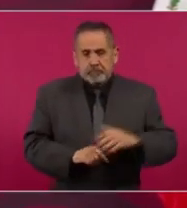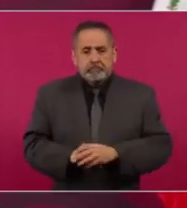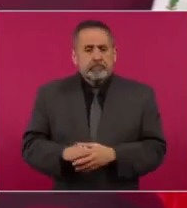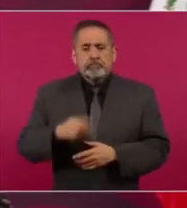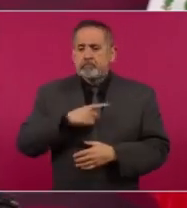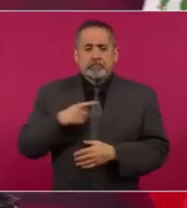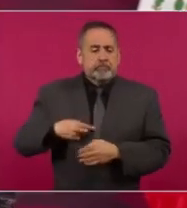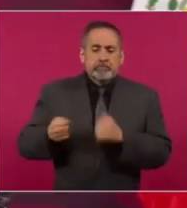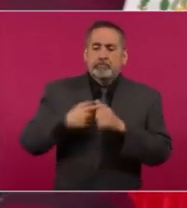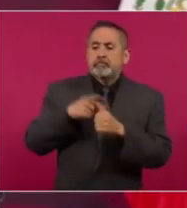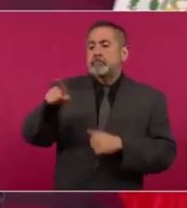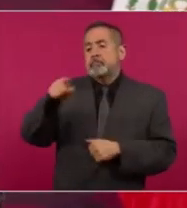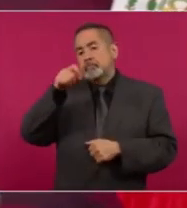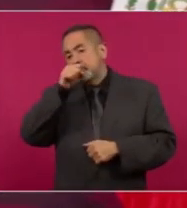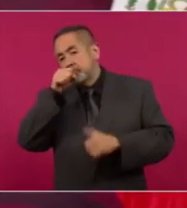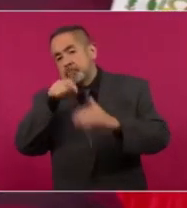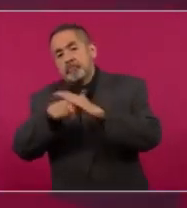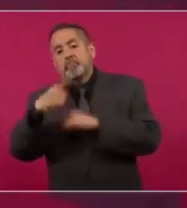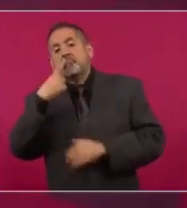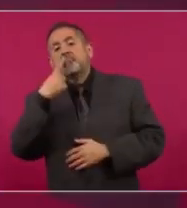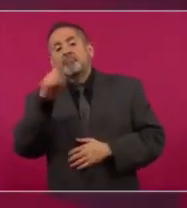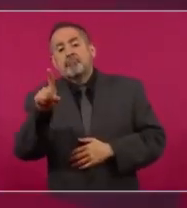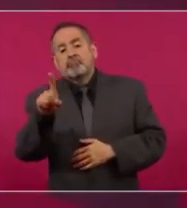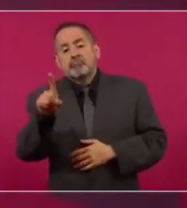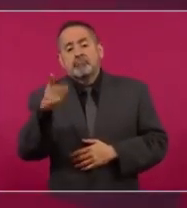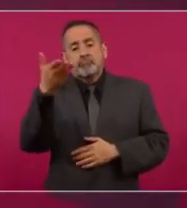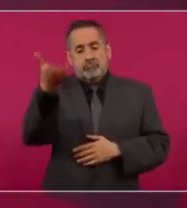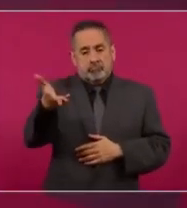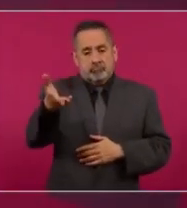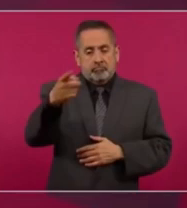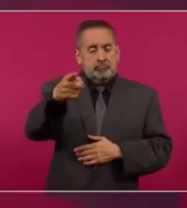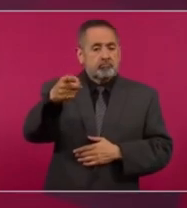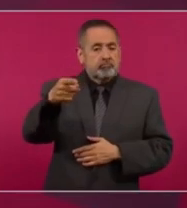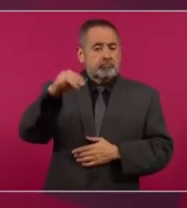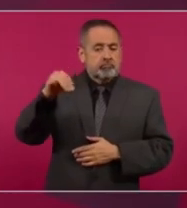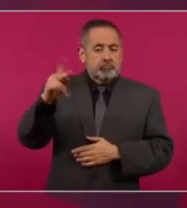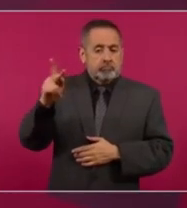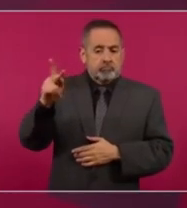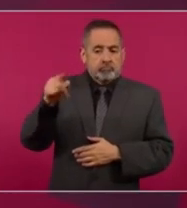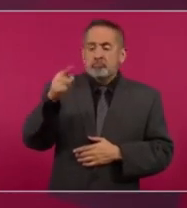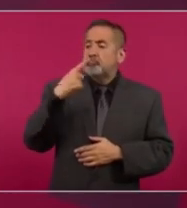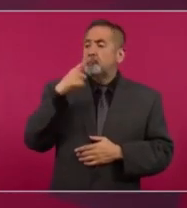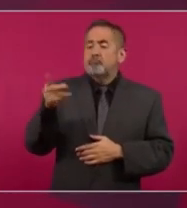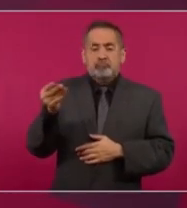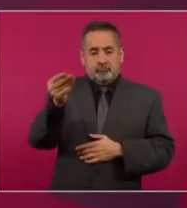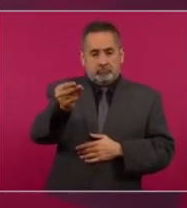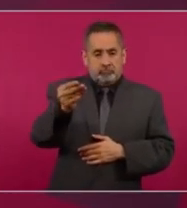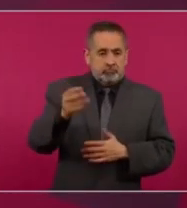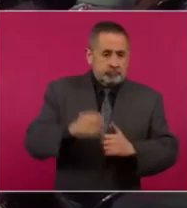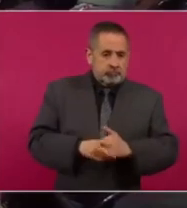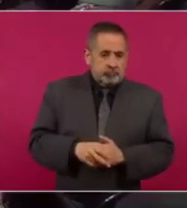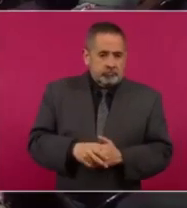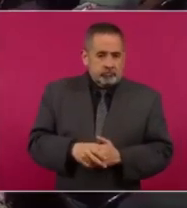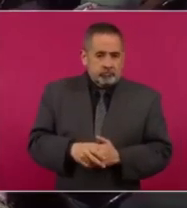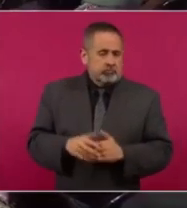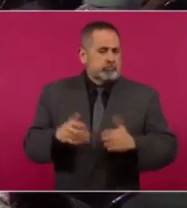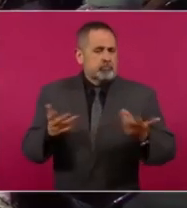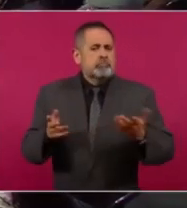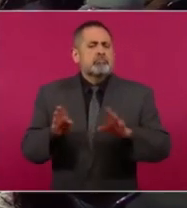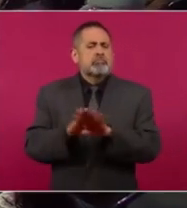tiene que presentar la denuncia ante el Ministerio Público, como el rector